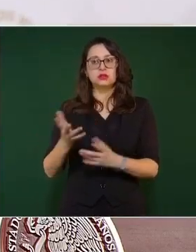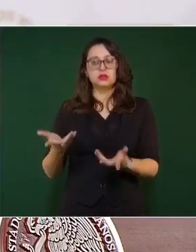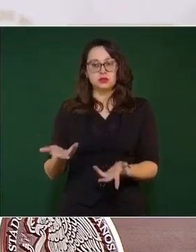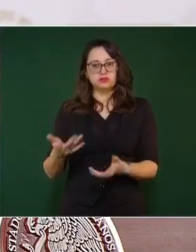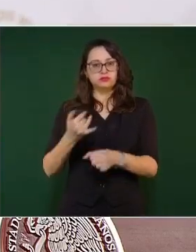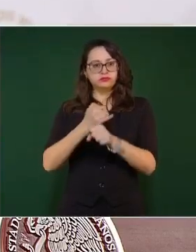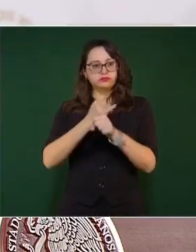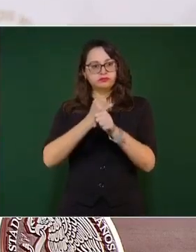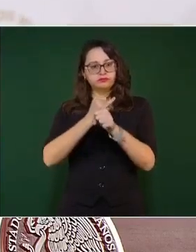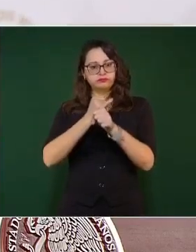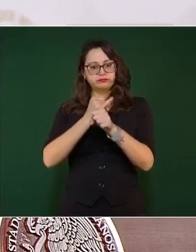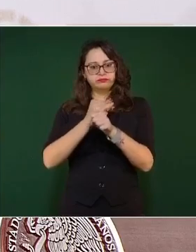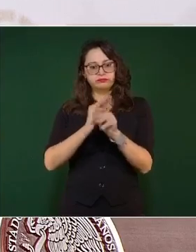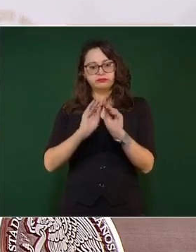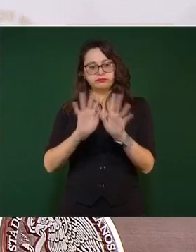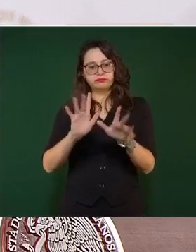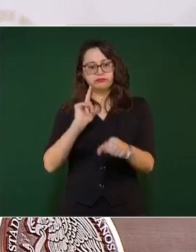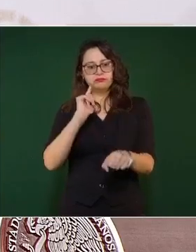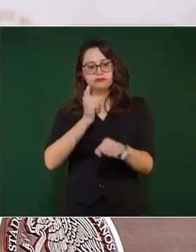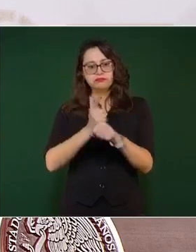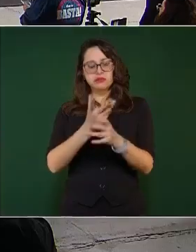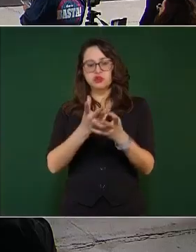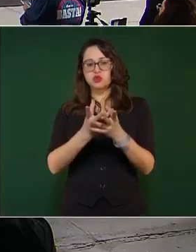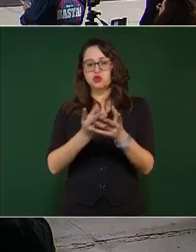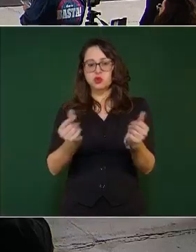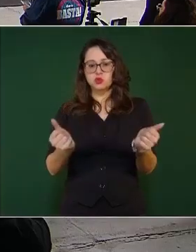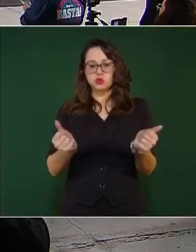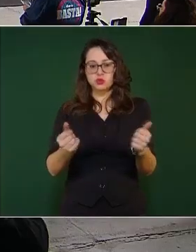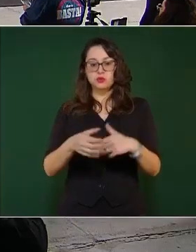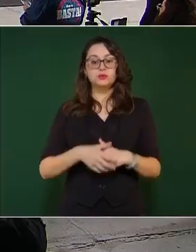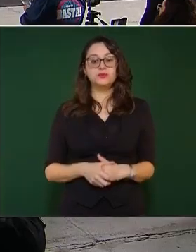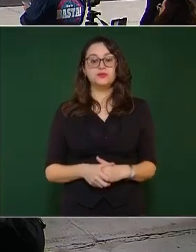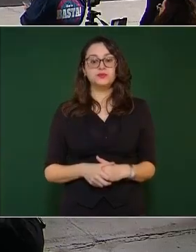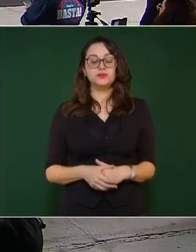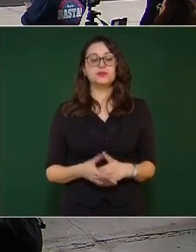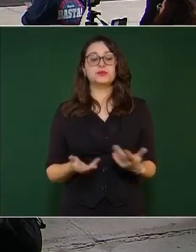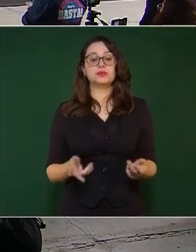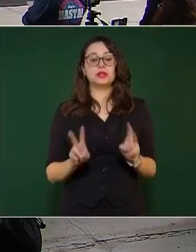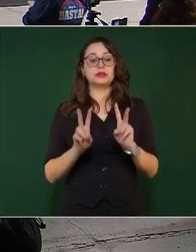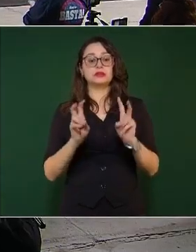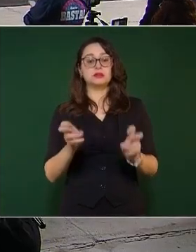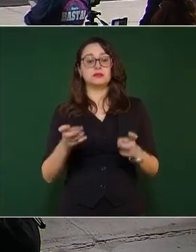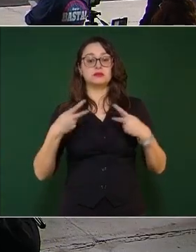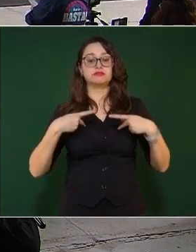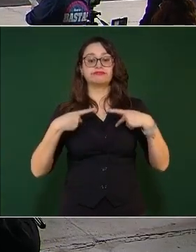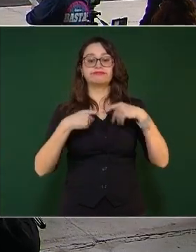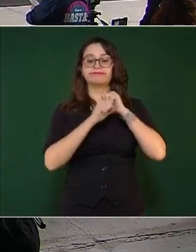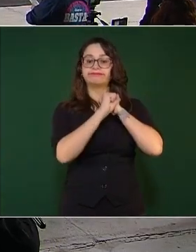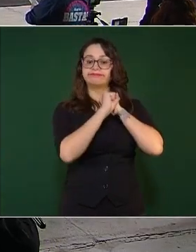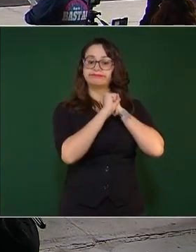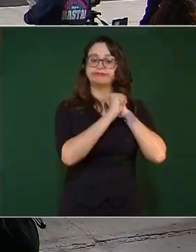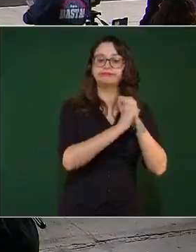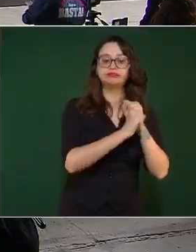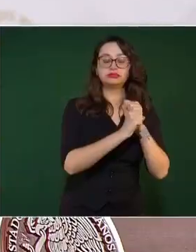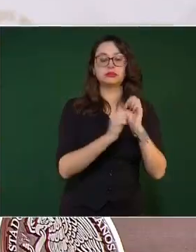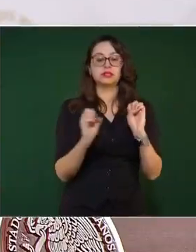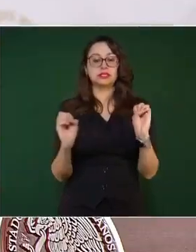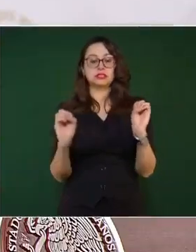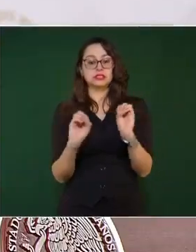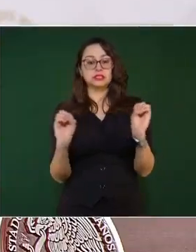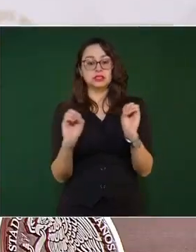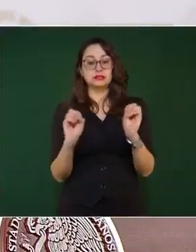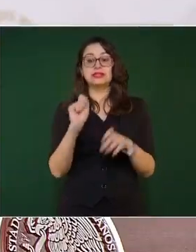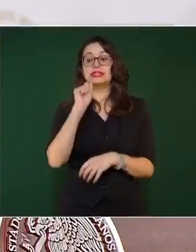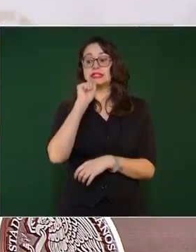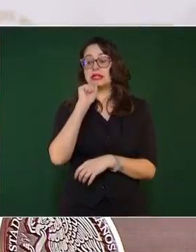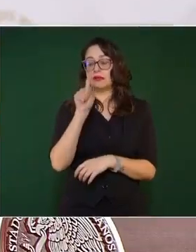resueltos. En cuanto a trata de personas, en diciembre no tuvieron ningún caso, la tendencia la marca hacia la